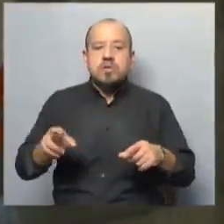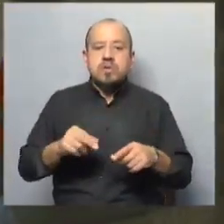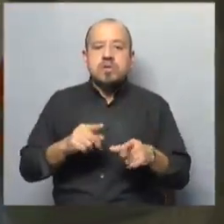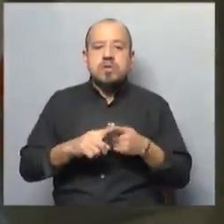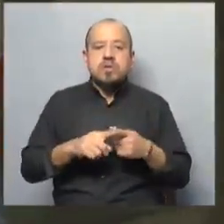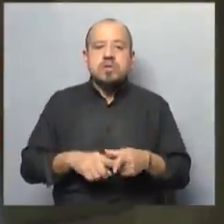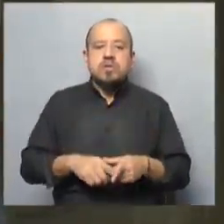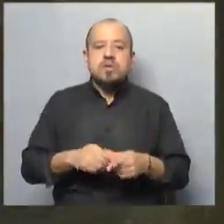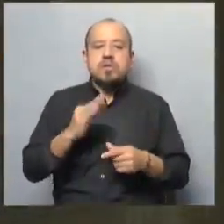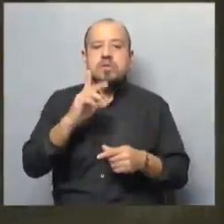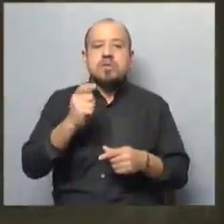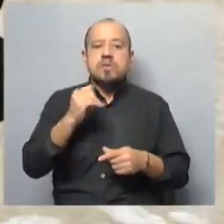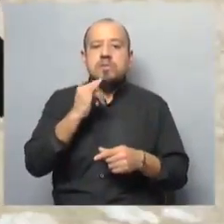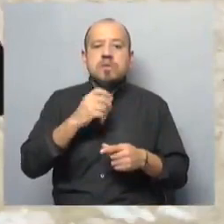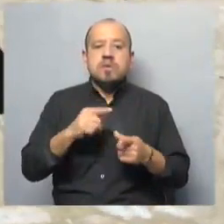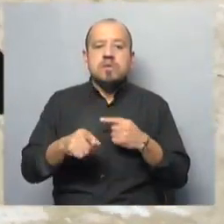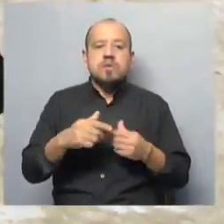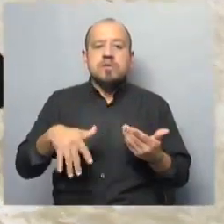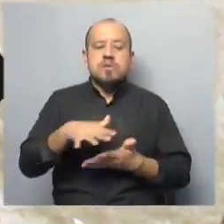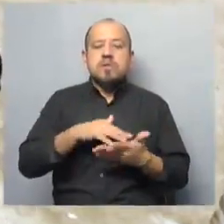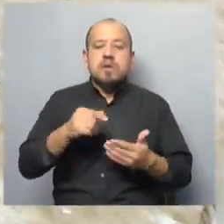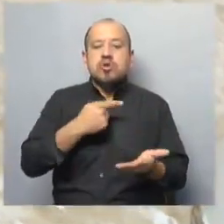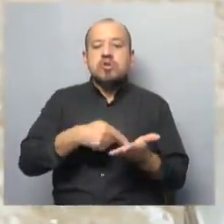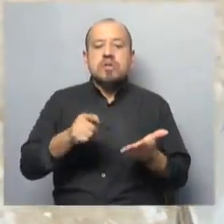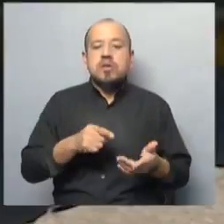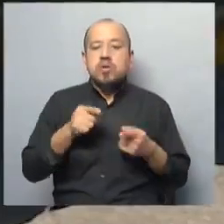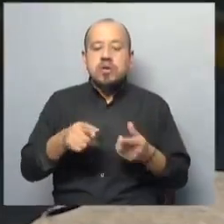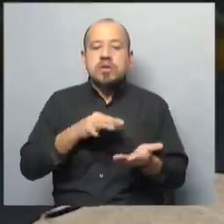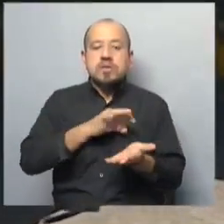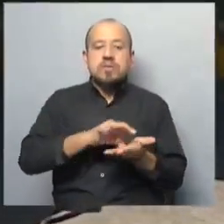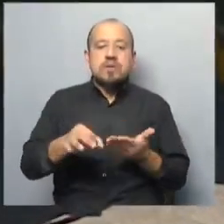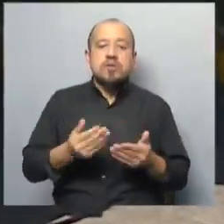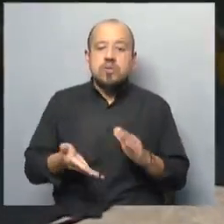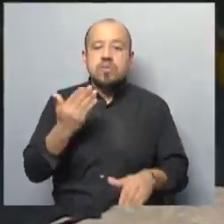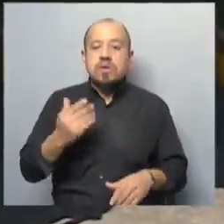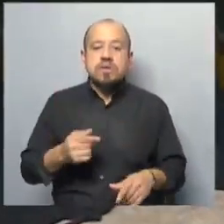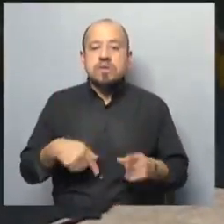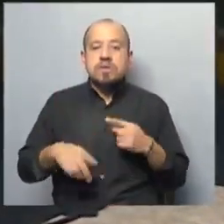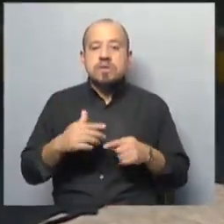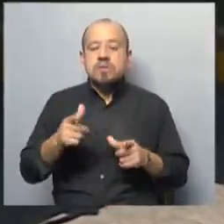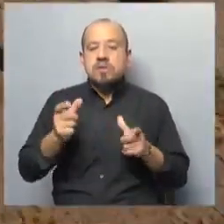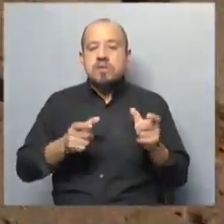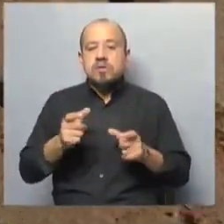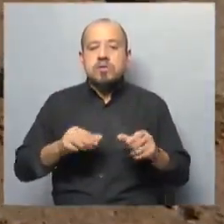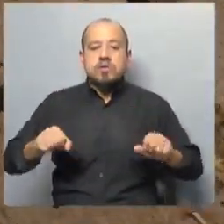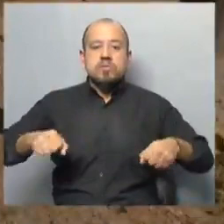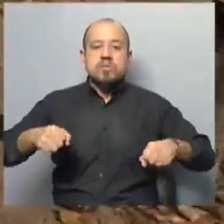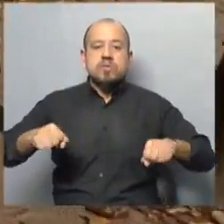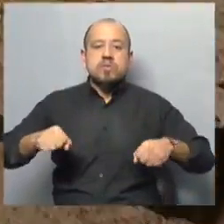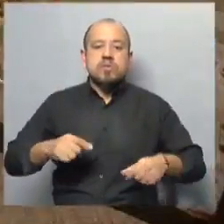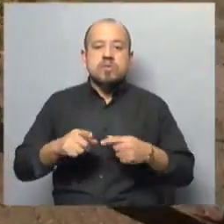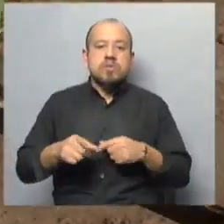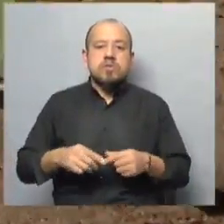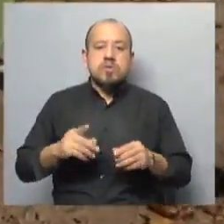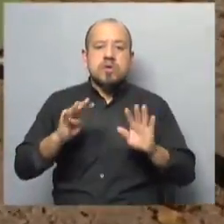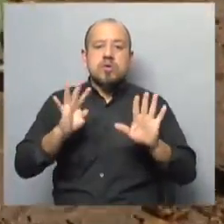Villaviarritz, plazas y pequeños espacios del barrio centro. Este servicio fue reforzado con más agentes ambientales en motocarros, alcanzando